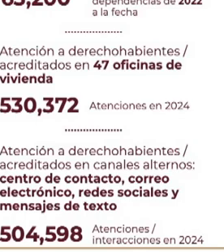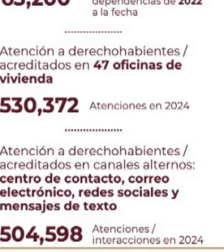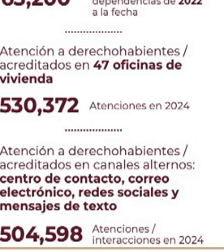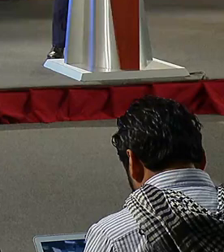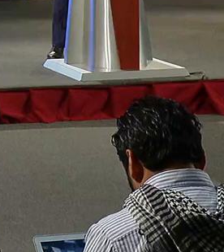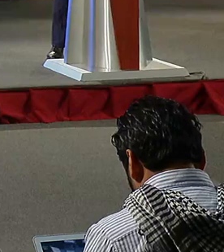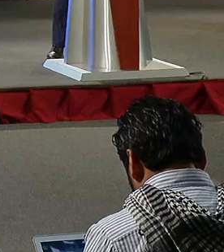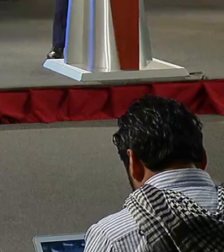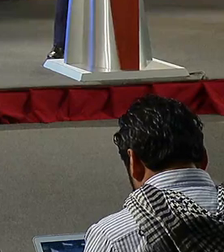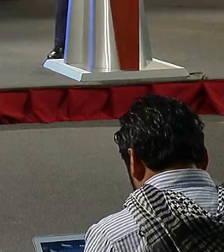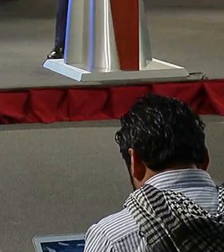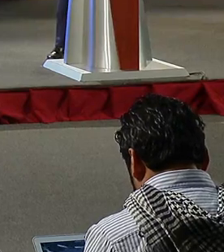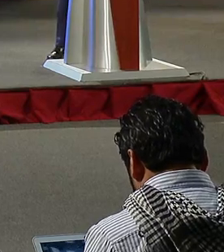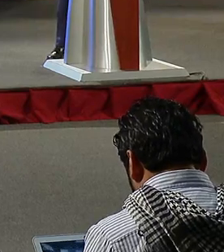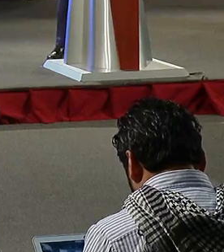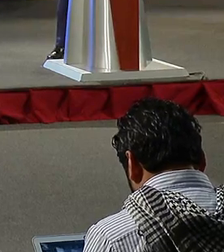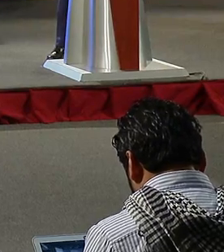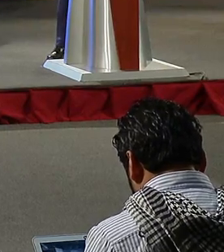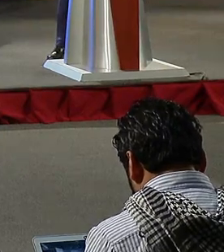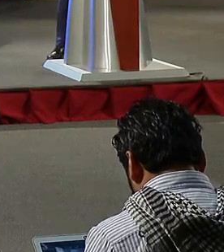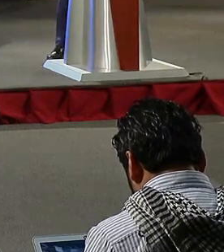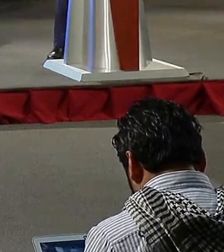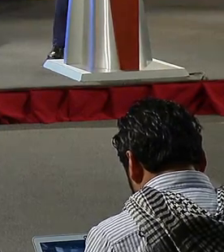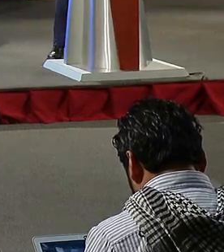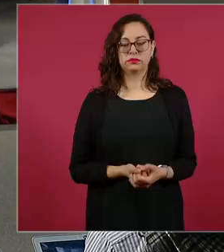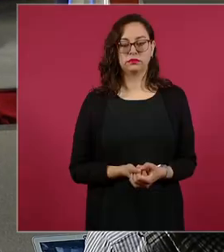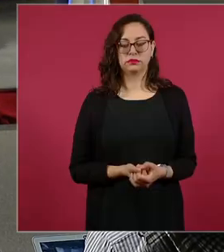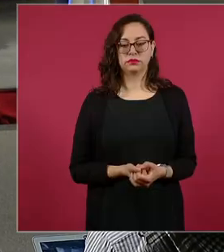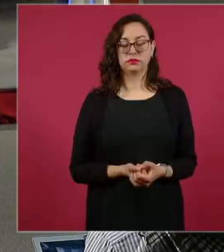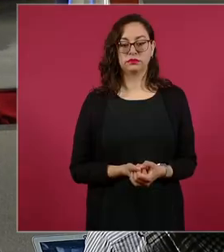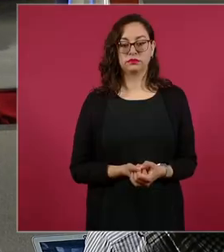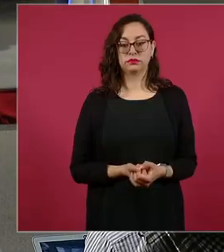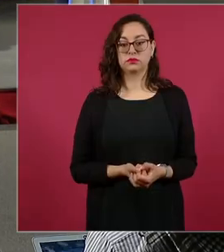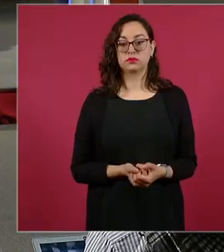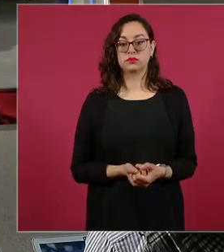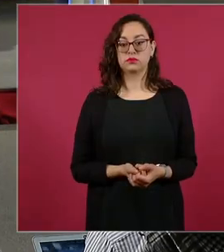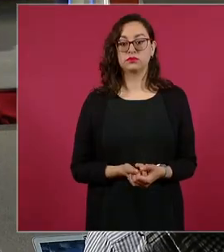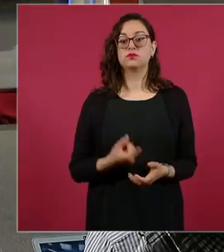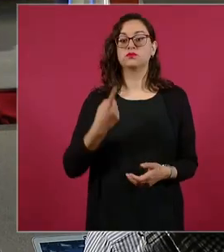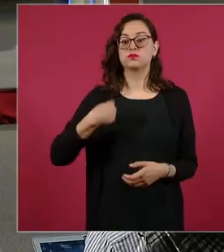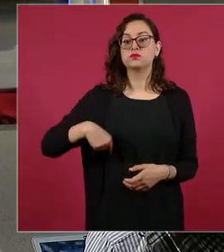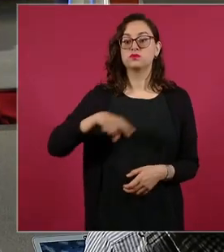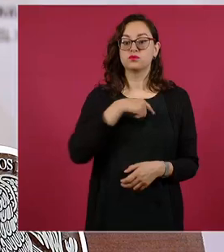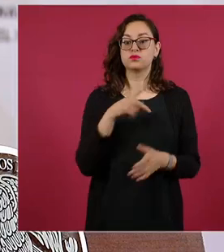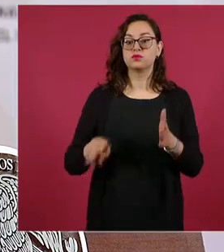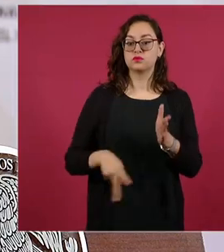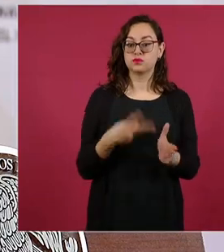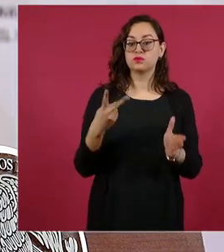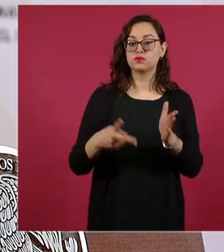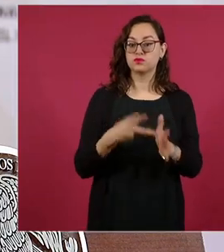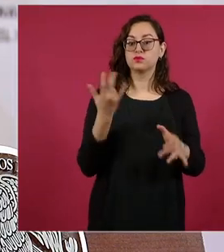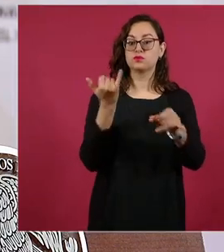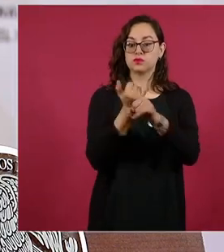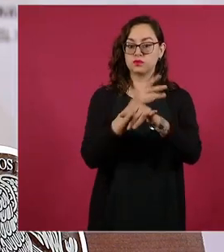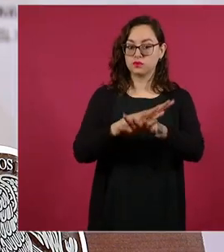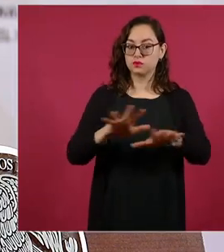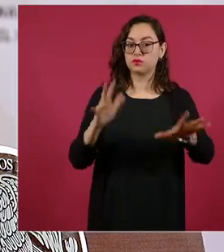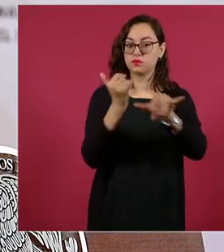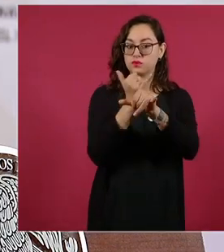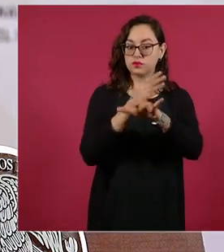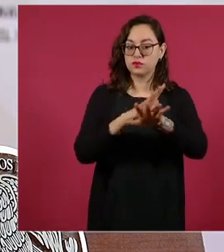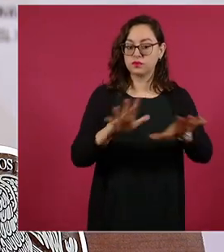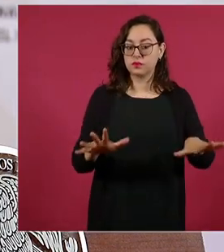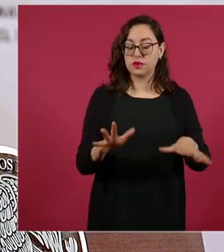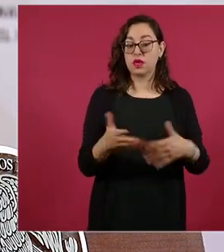foro y atendiendo a la instrucción del señor presidente de volver a poner al centro de las decisiones del FOBISTE al